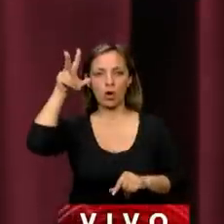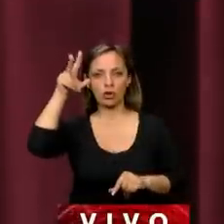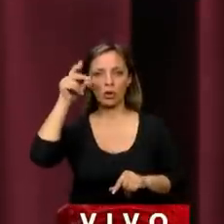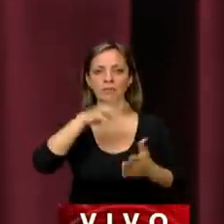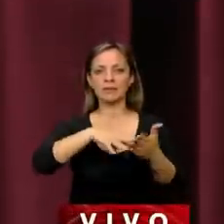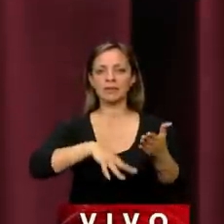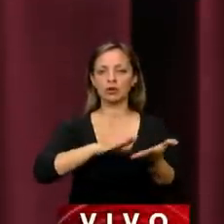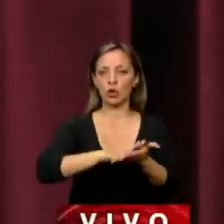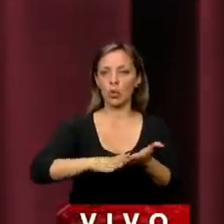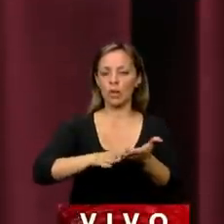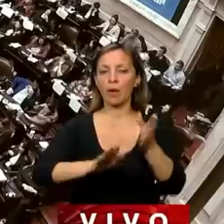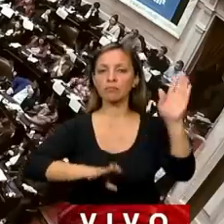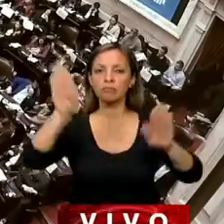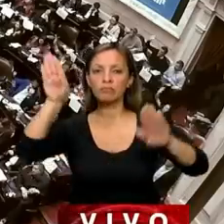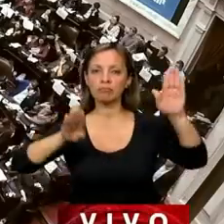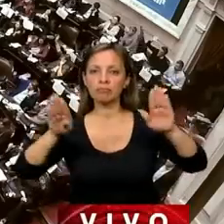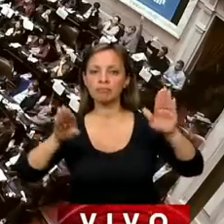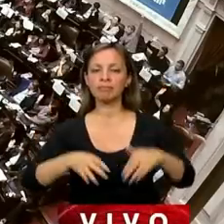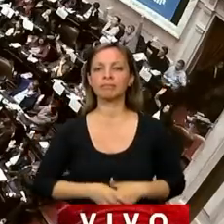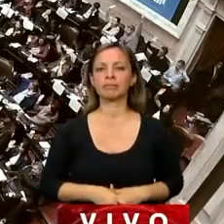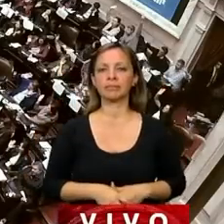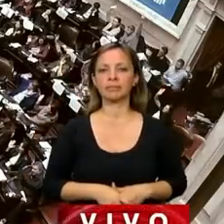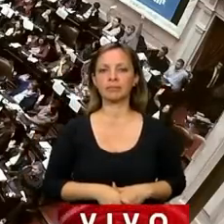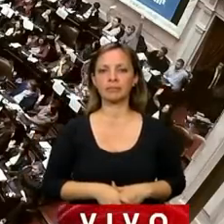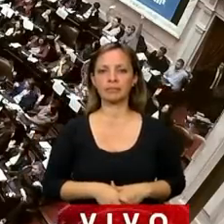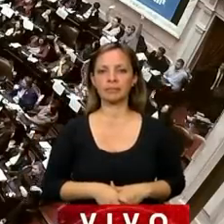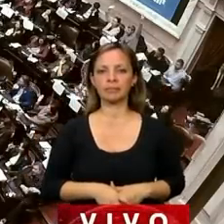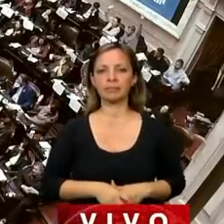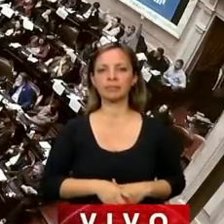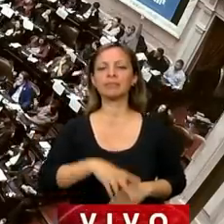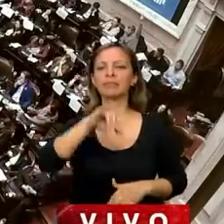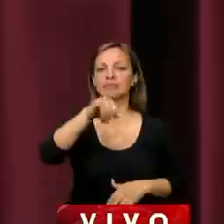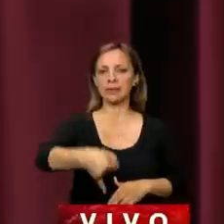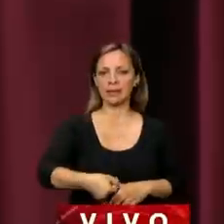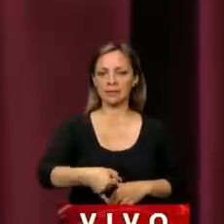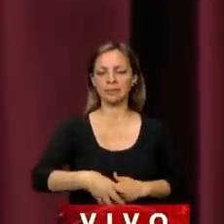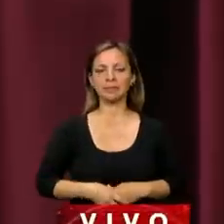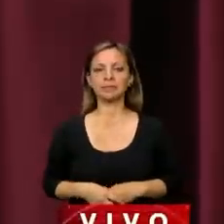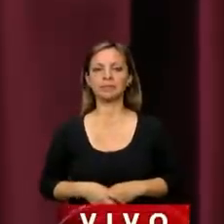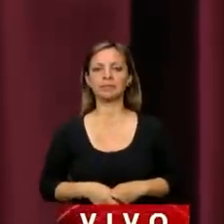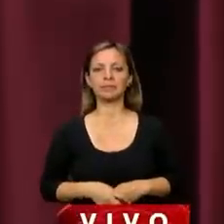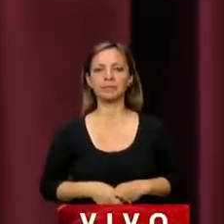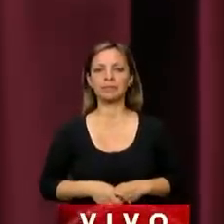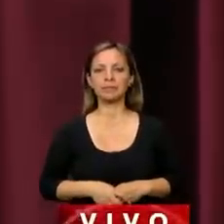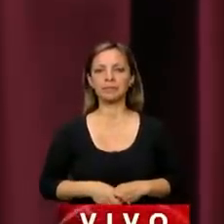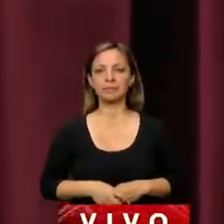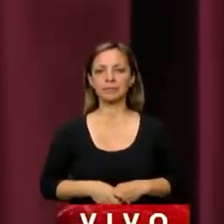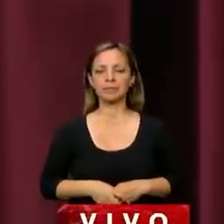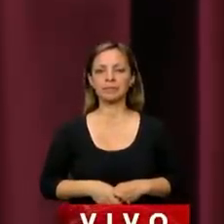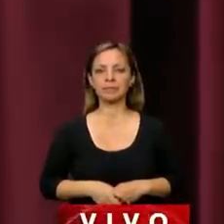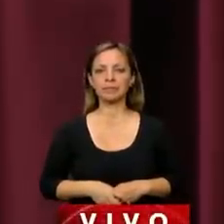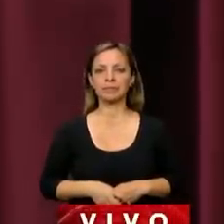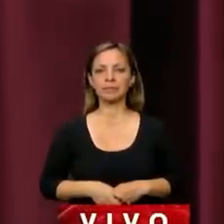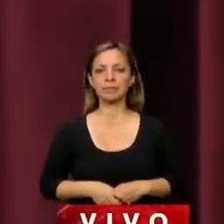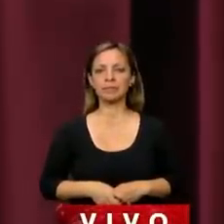nuevo texto. Sírvanse marcar su voto a mano alzada. Resulta afirmativo. Porque